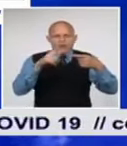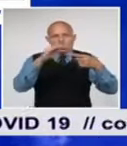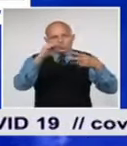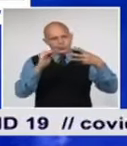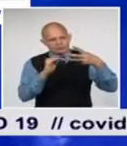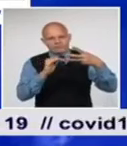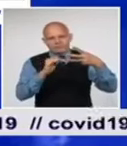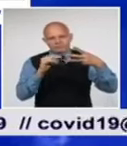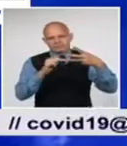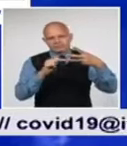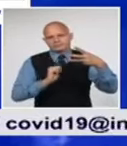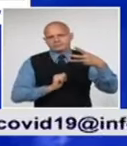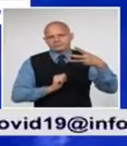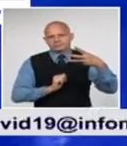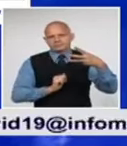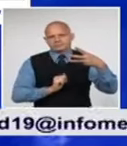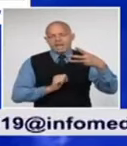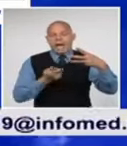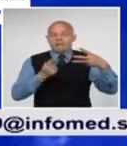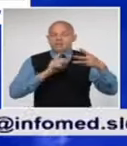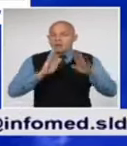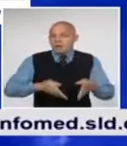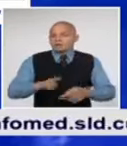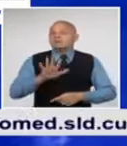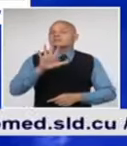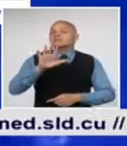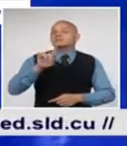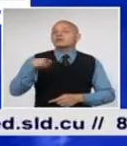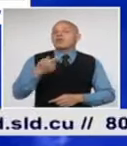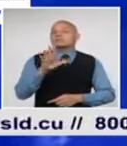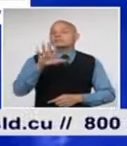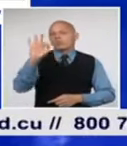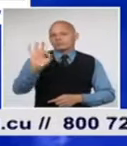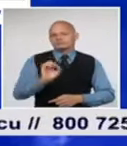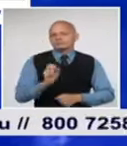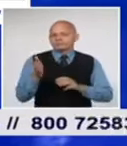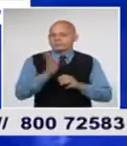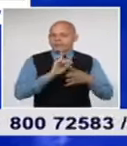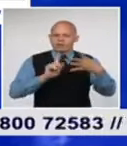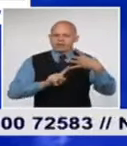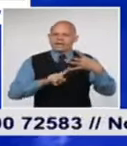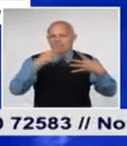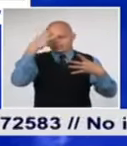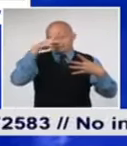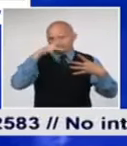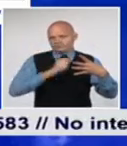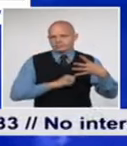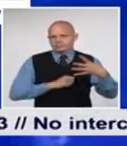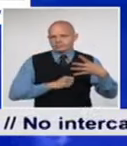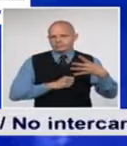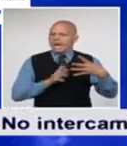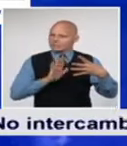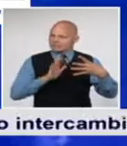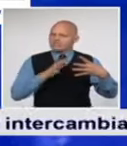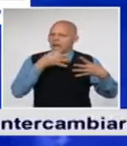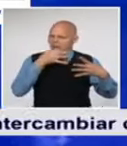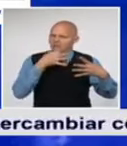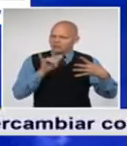5,5%. Después le sigue México, que también lo hemos estado hablando, que aporta ayer el